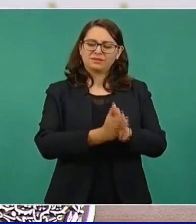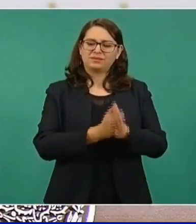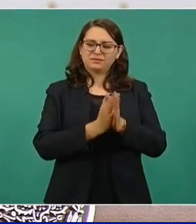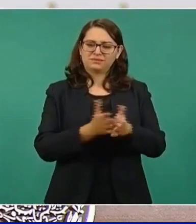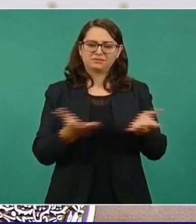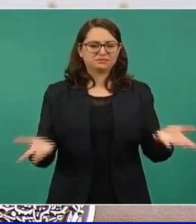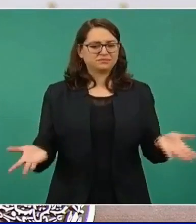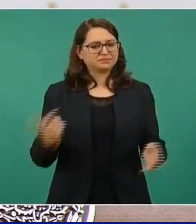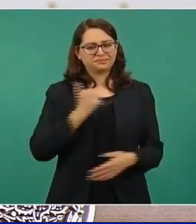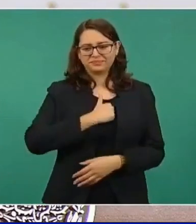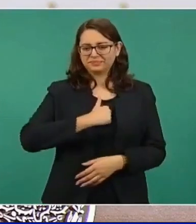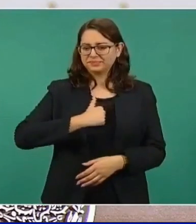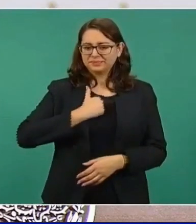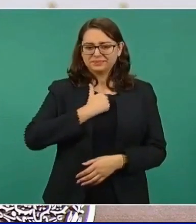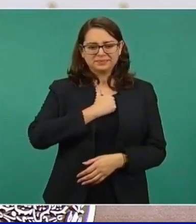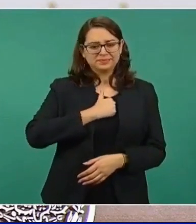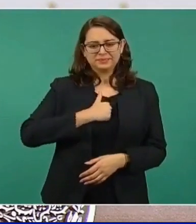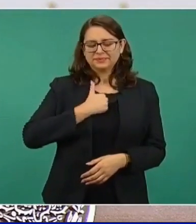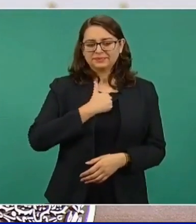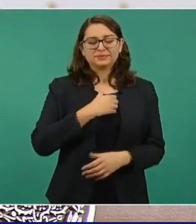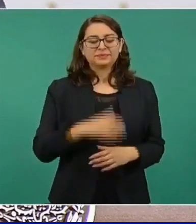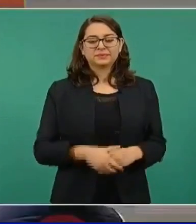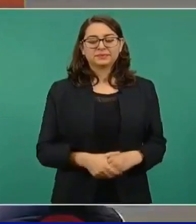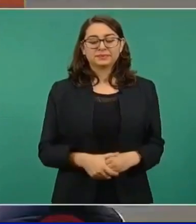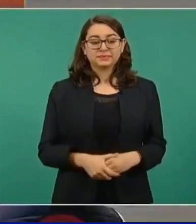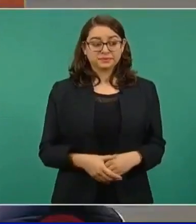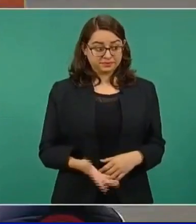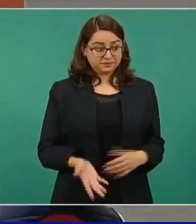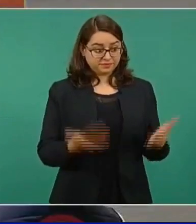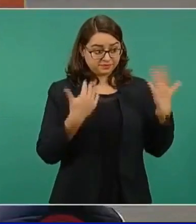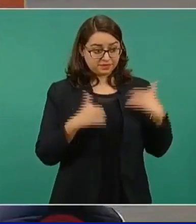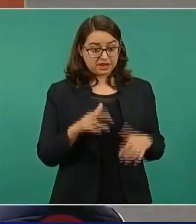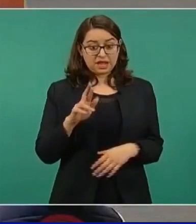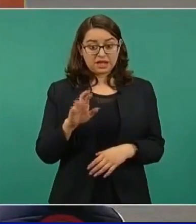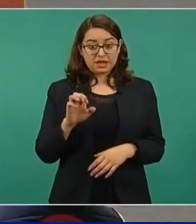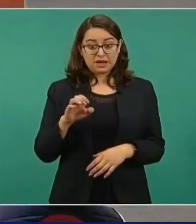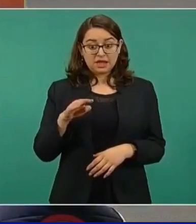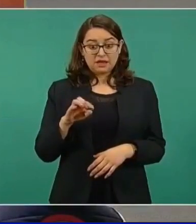¿Y el Reforma? ¿No